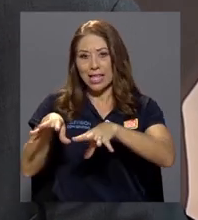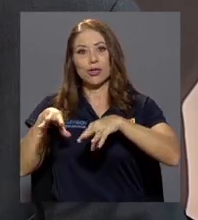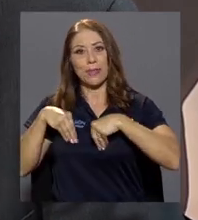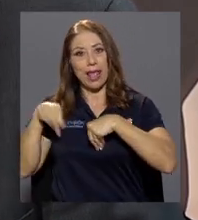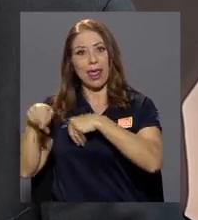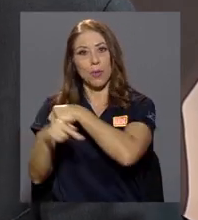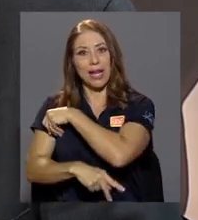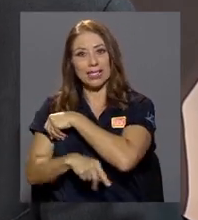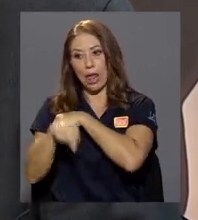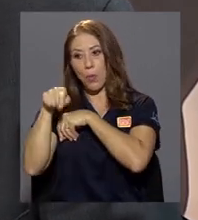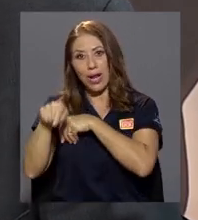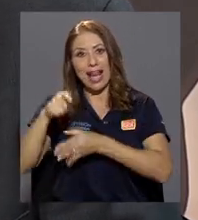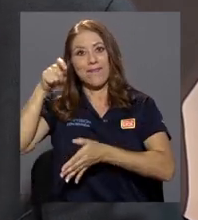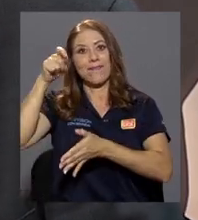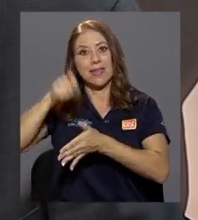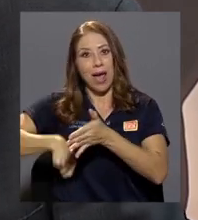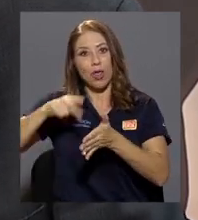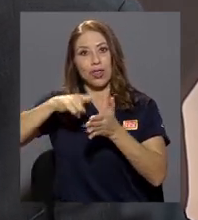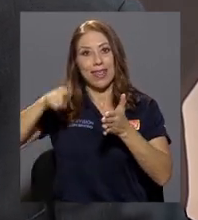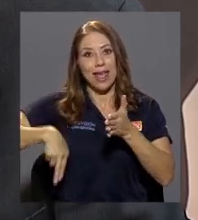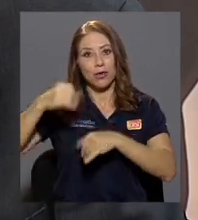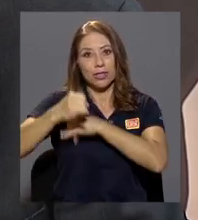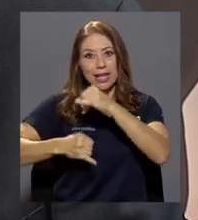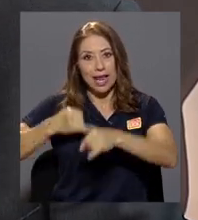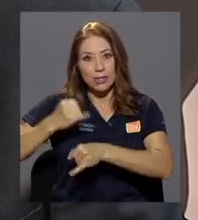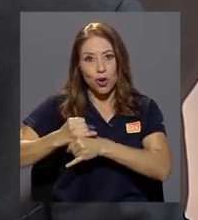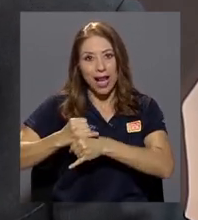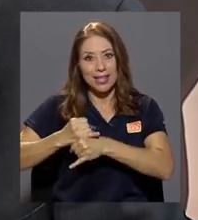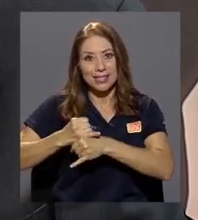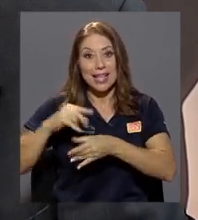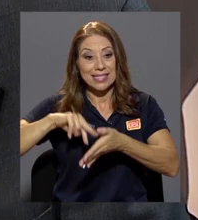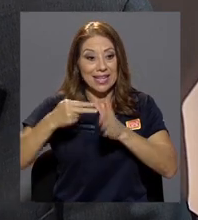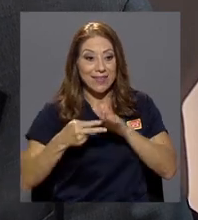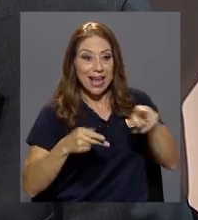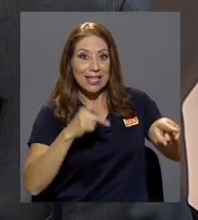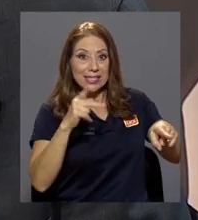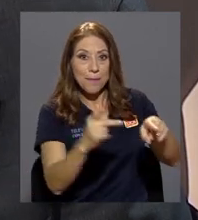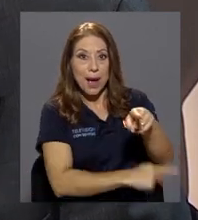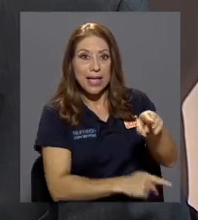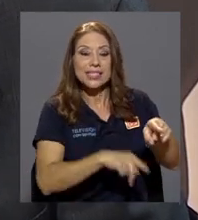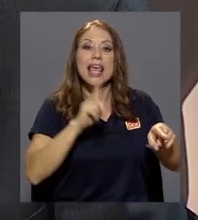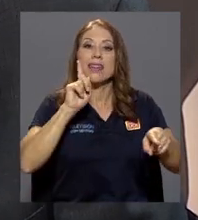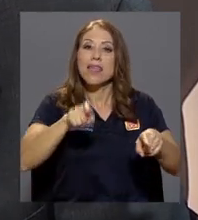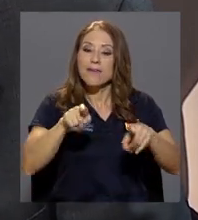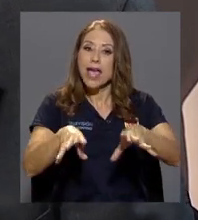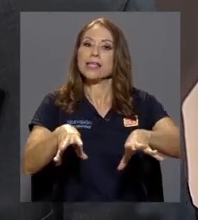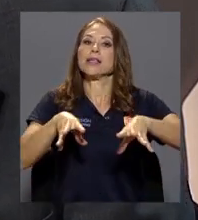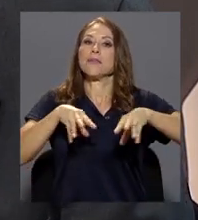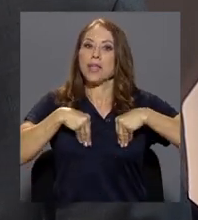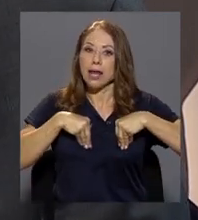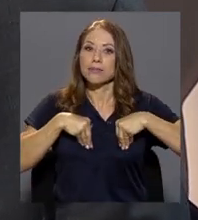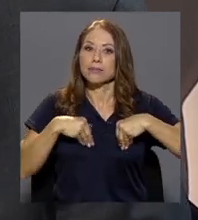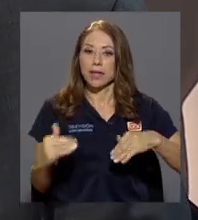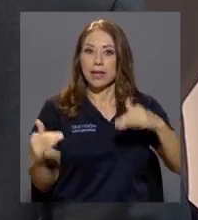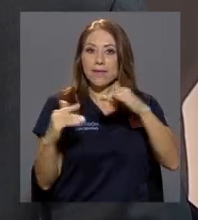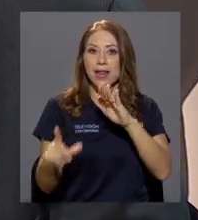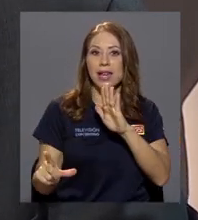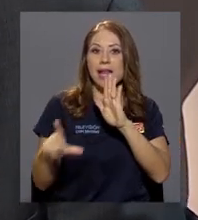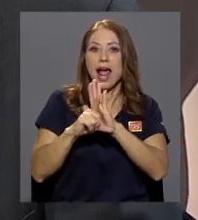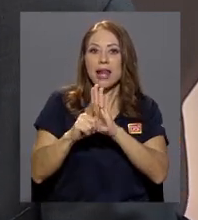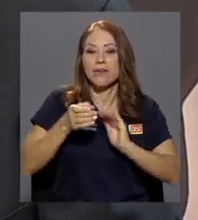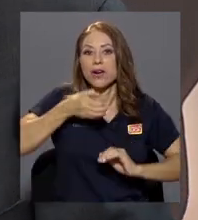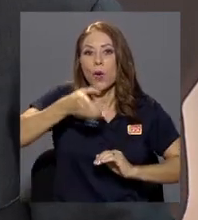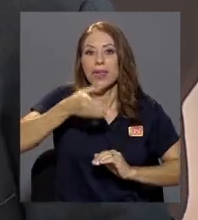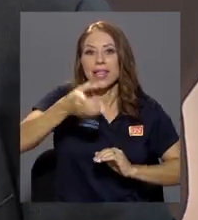los tratados internacionales que le obligan a aceptar el tipo de legalidad de recomendaciones que emanan